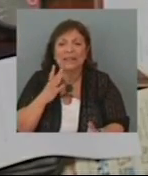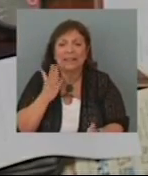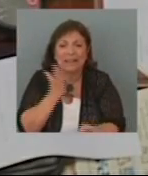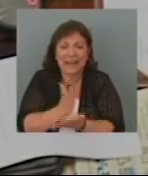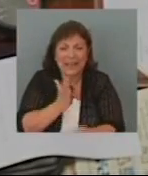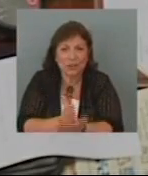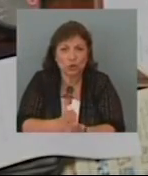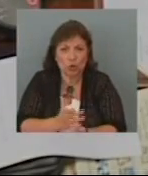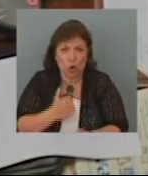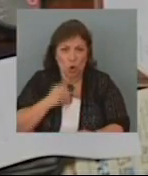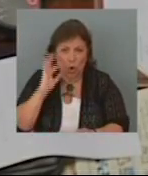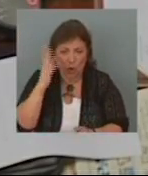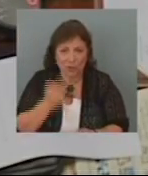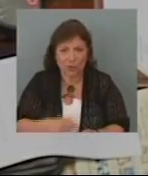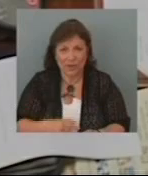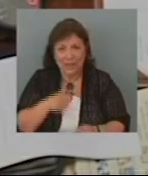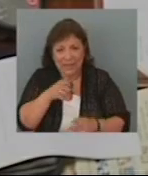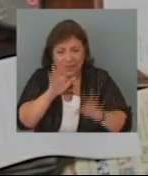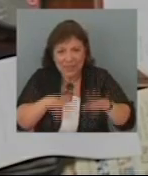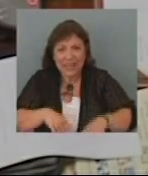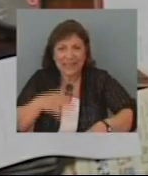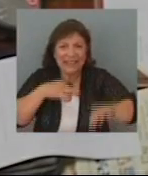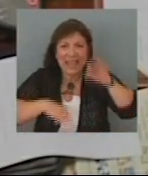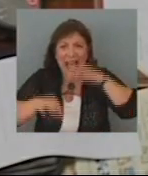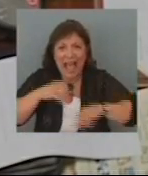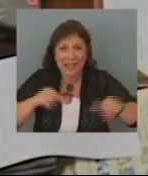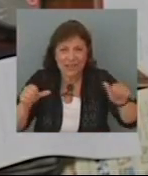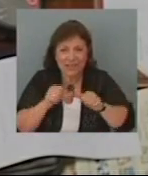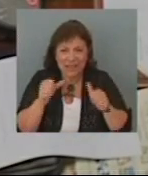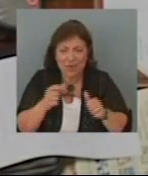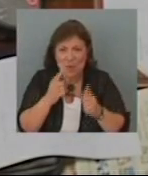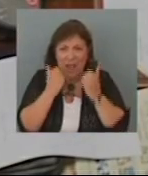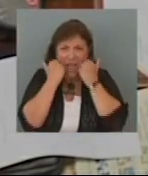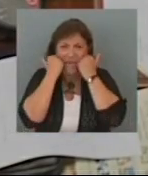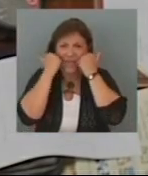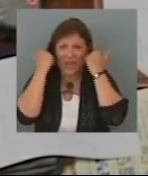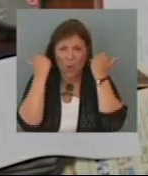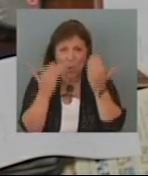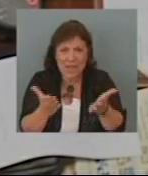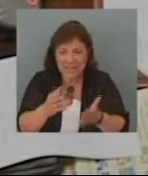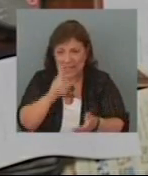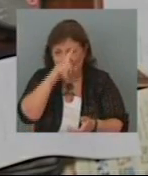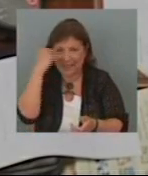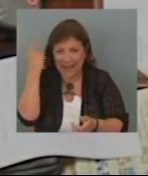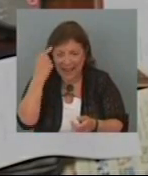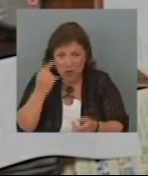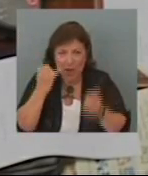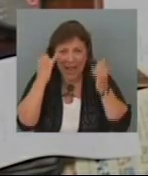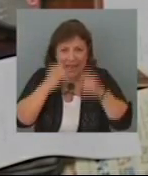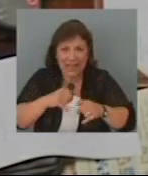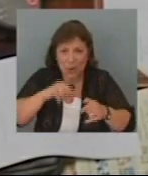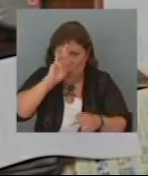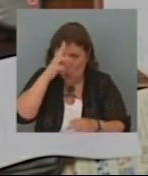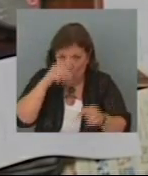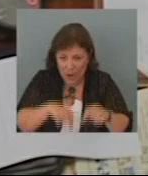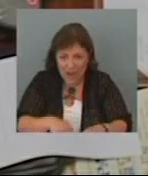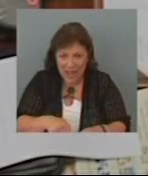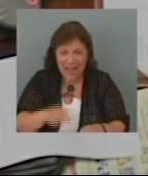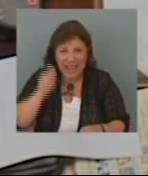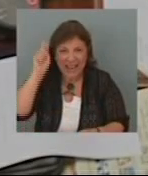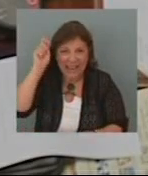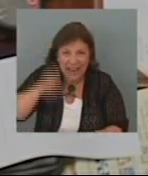se ha generado un teatro de acción que da vergüenza internacional y nacional, con